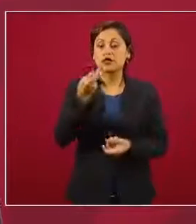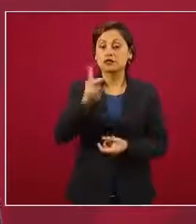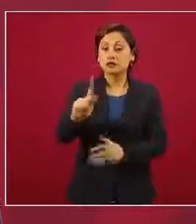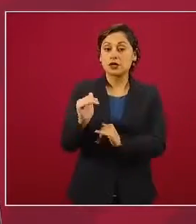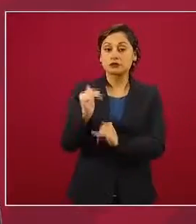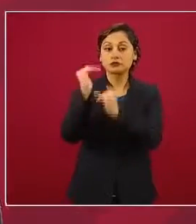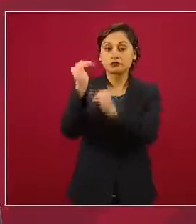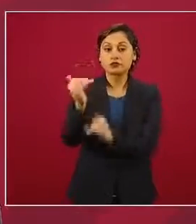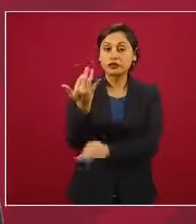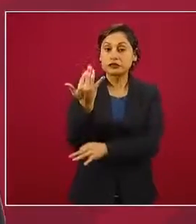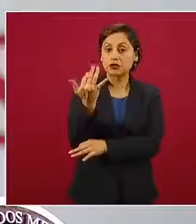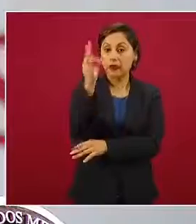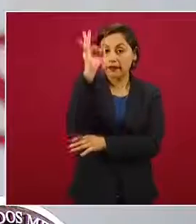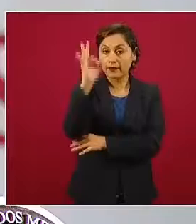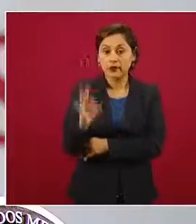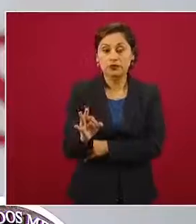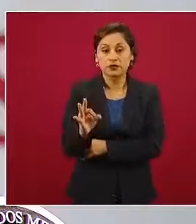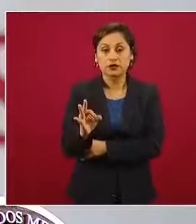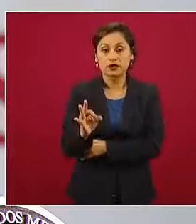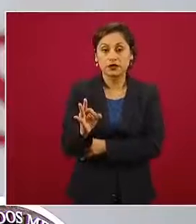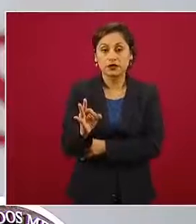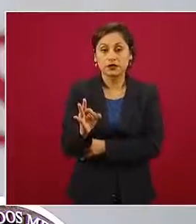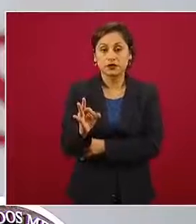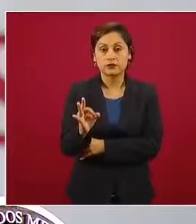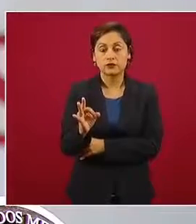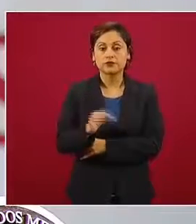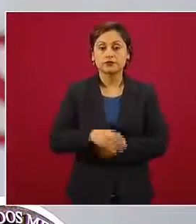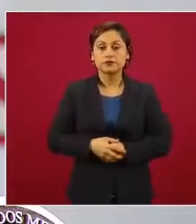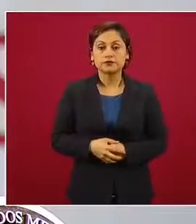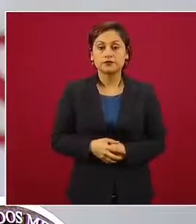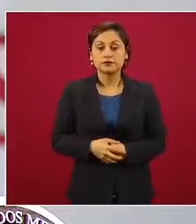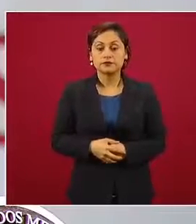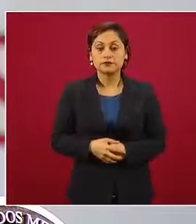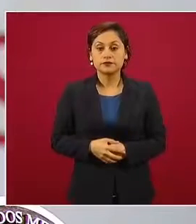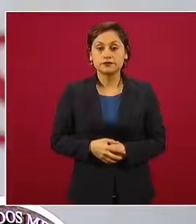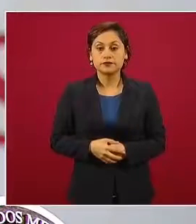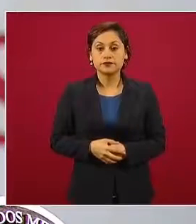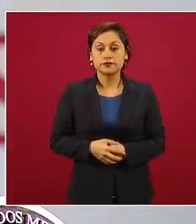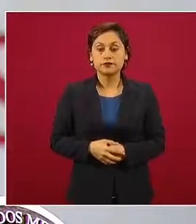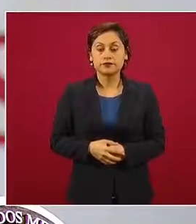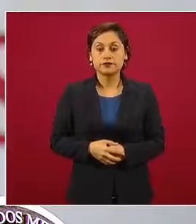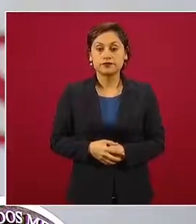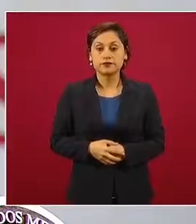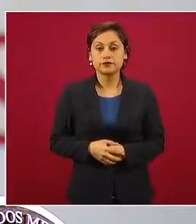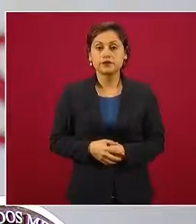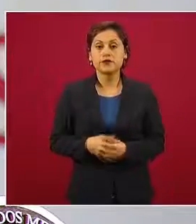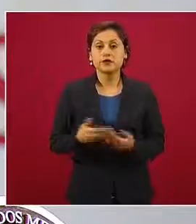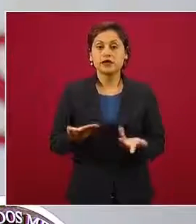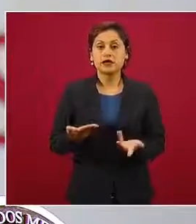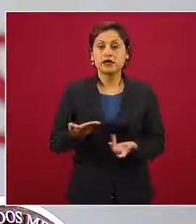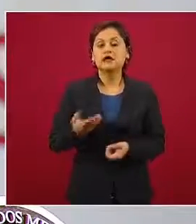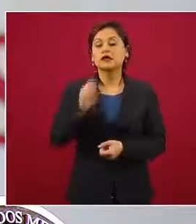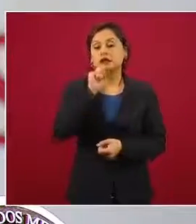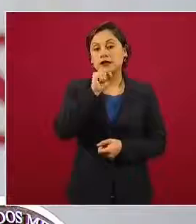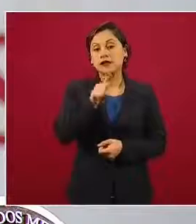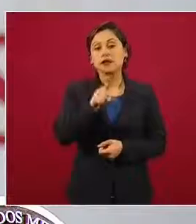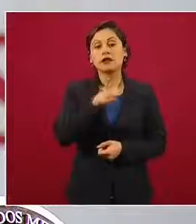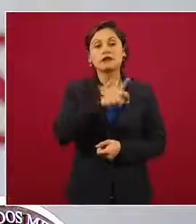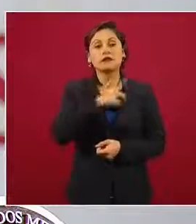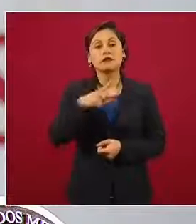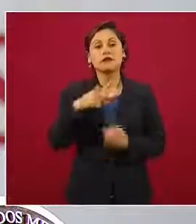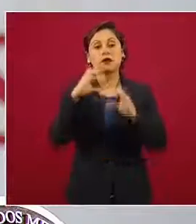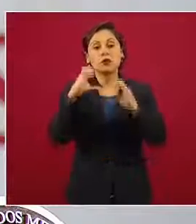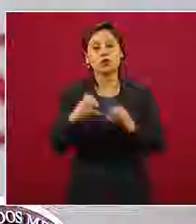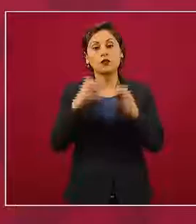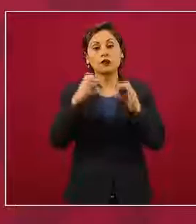al 50% de su aforo legal y preferentemente que haya solo una persona por familia que